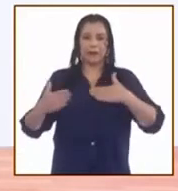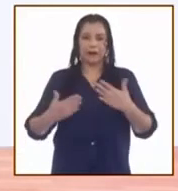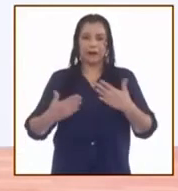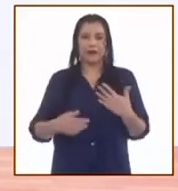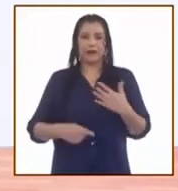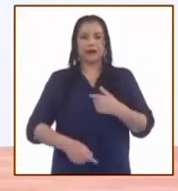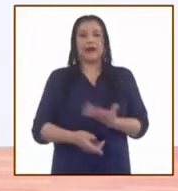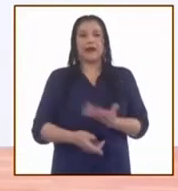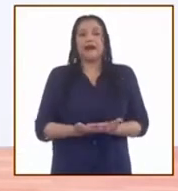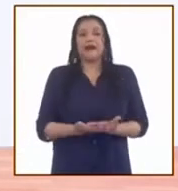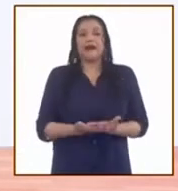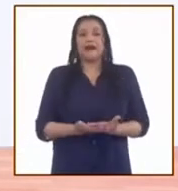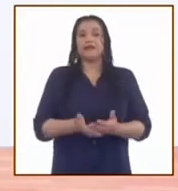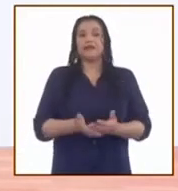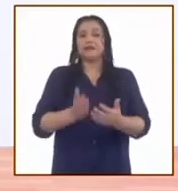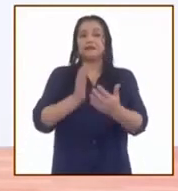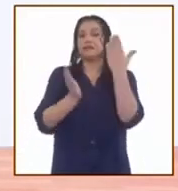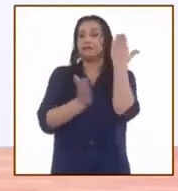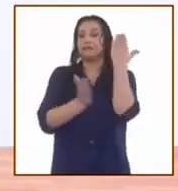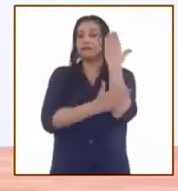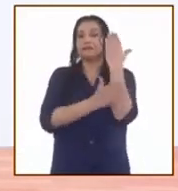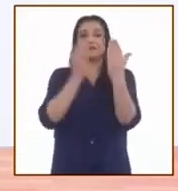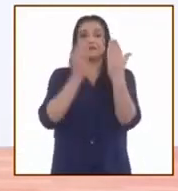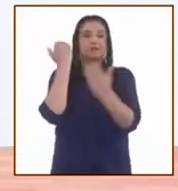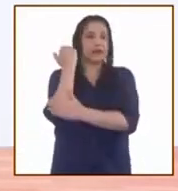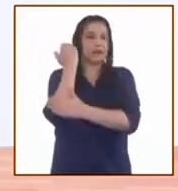Antebrazos.